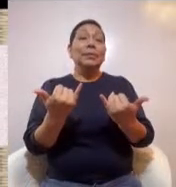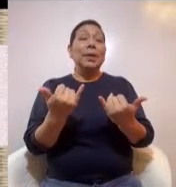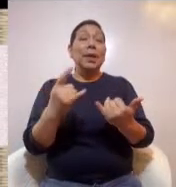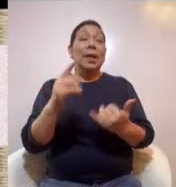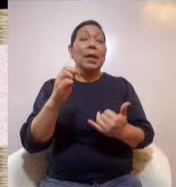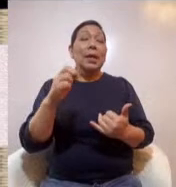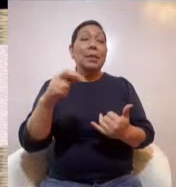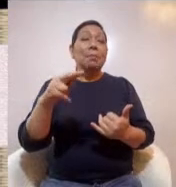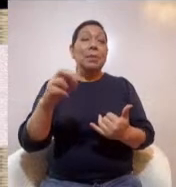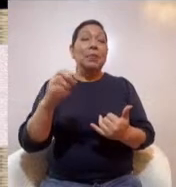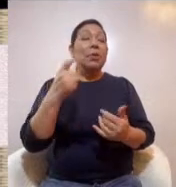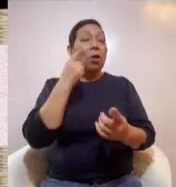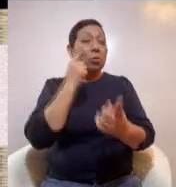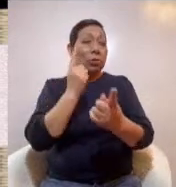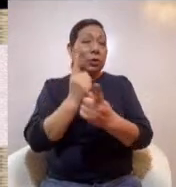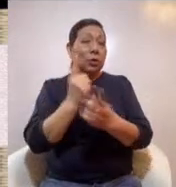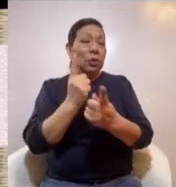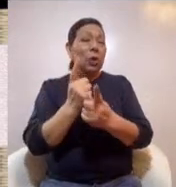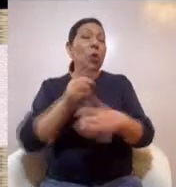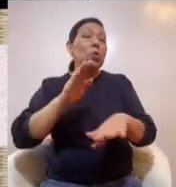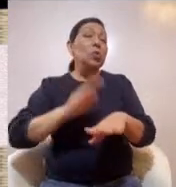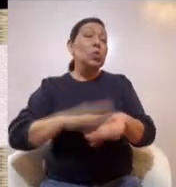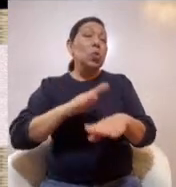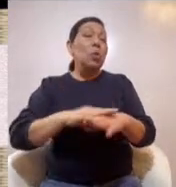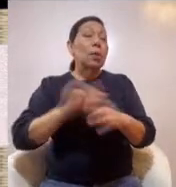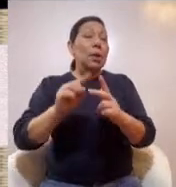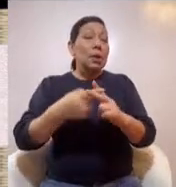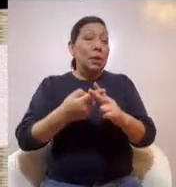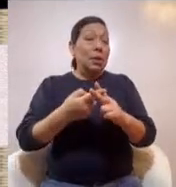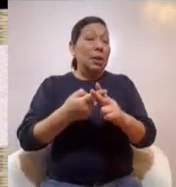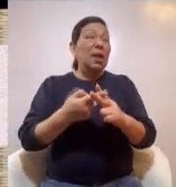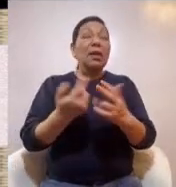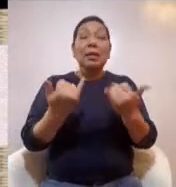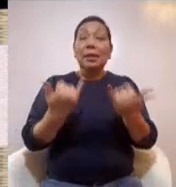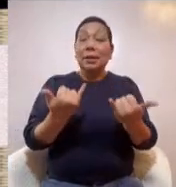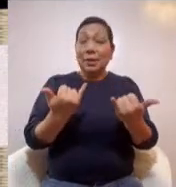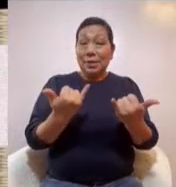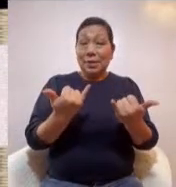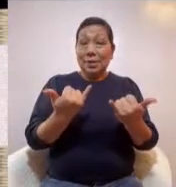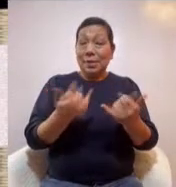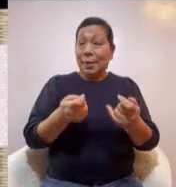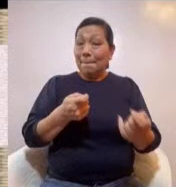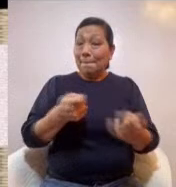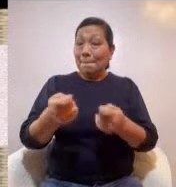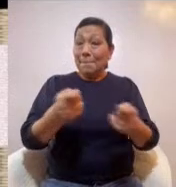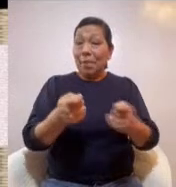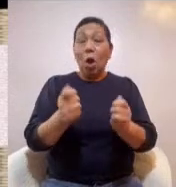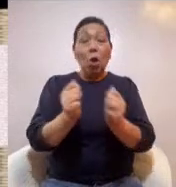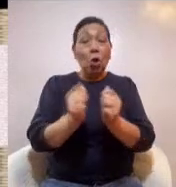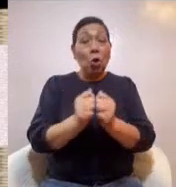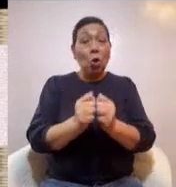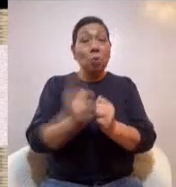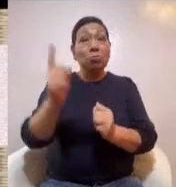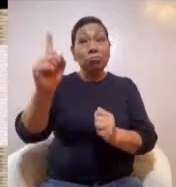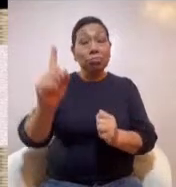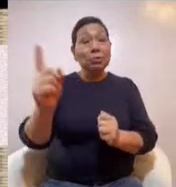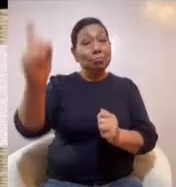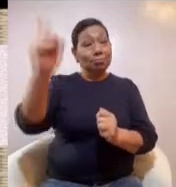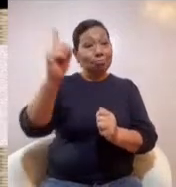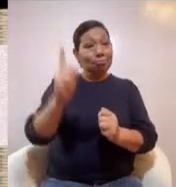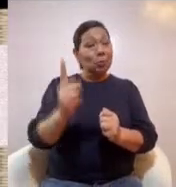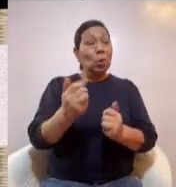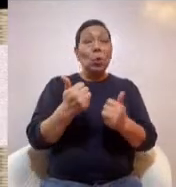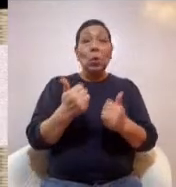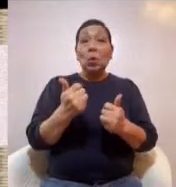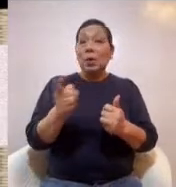es el MESECVI. Para conocer sobre el origen y el funcionamiento de este mecanismo, contamos con una